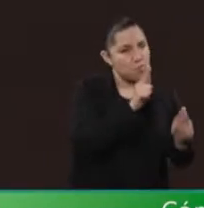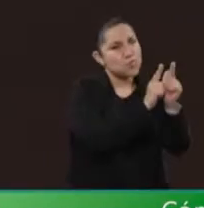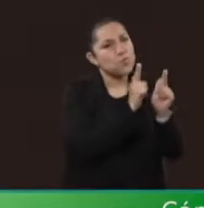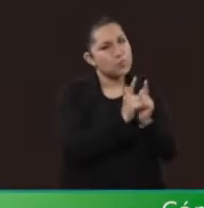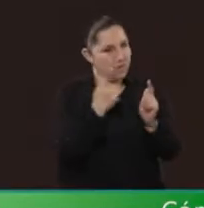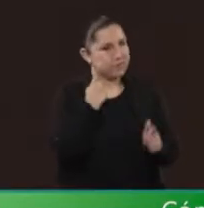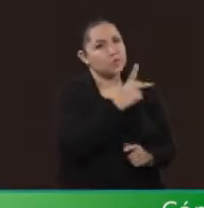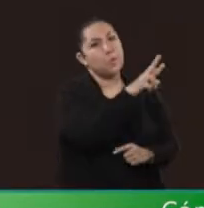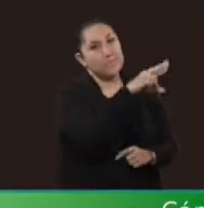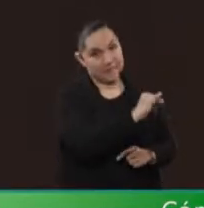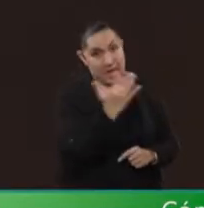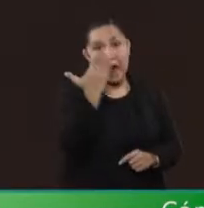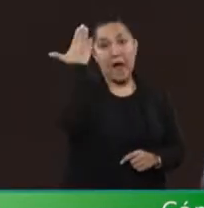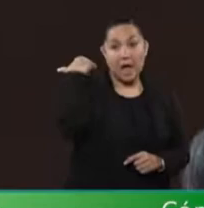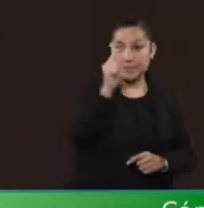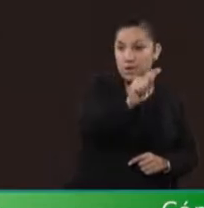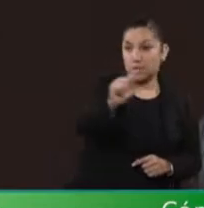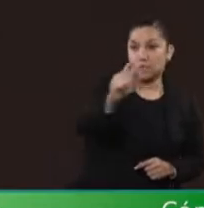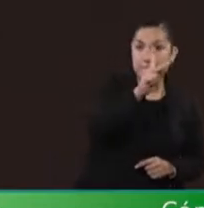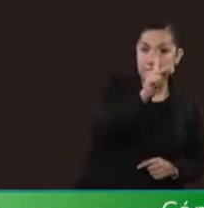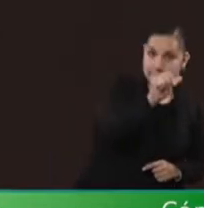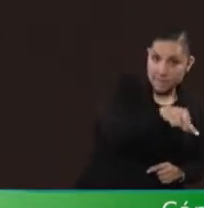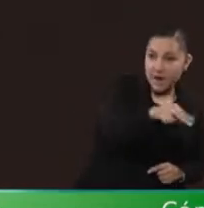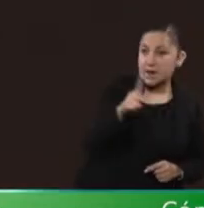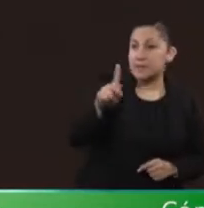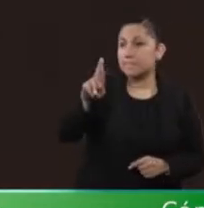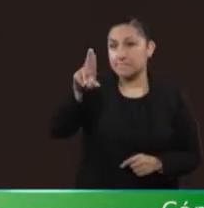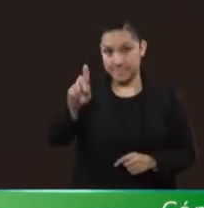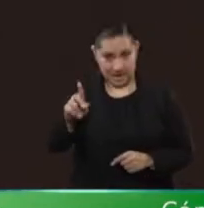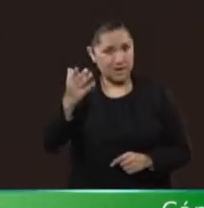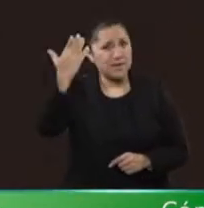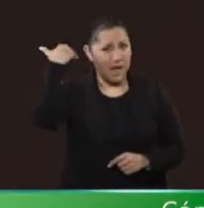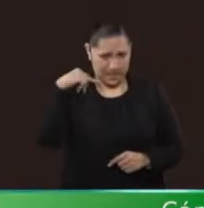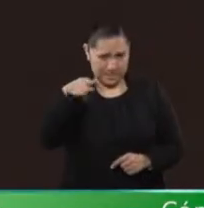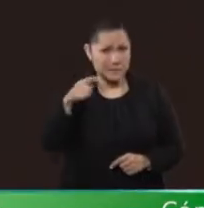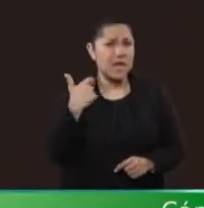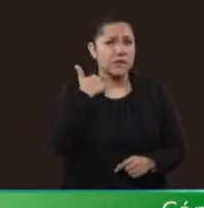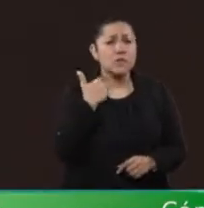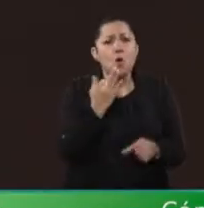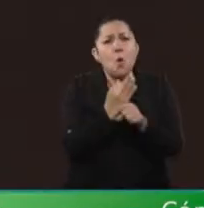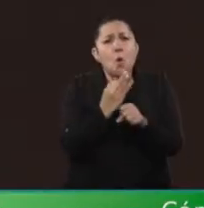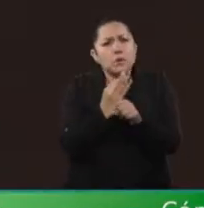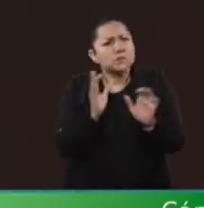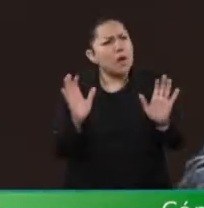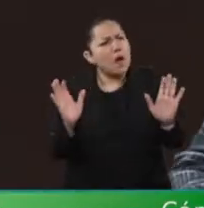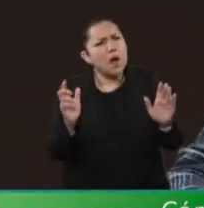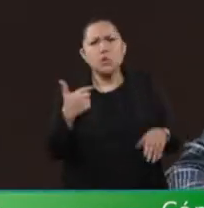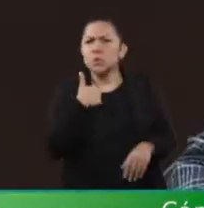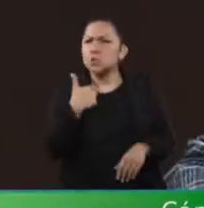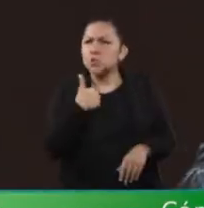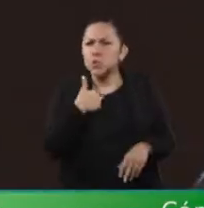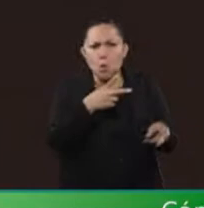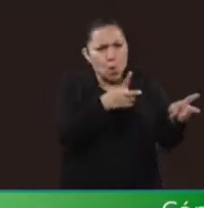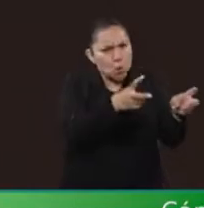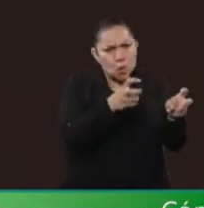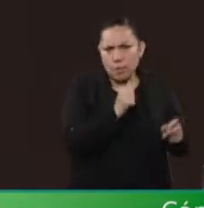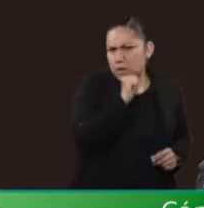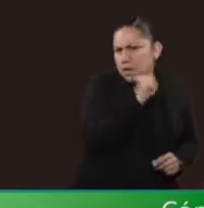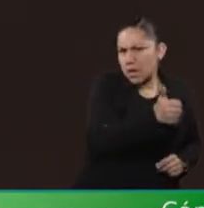de ustedes eran perredistas. Y ahora se persinan que no roban, no mienten y no traicionan.